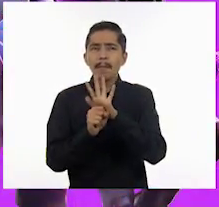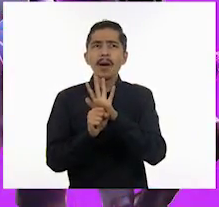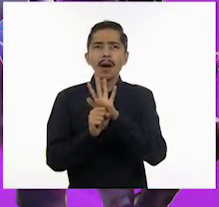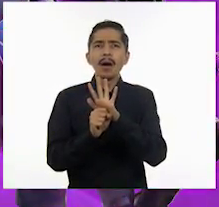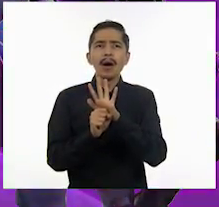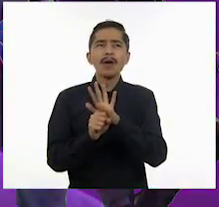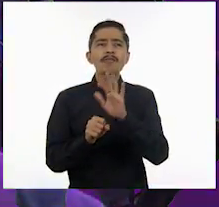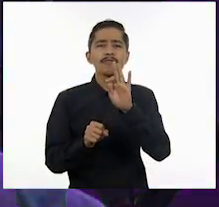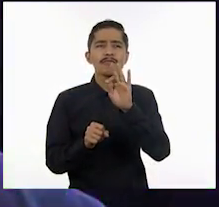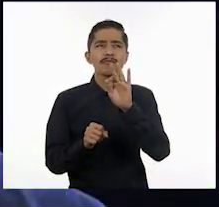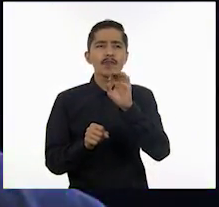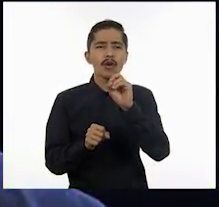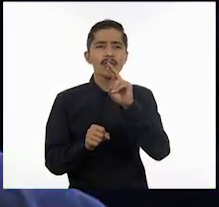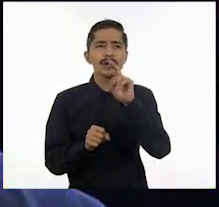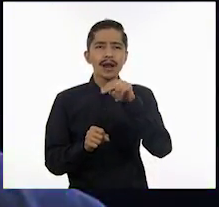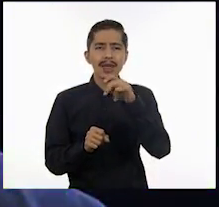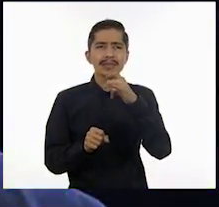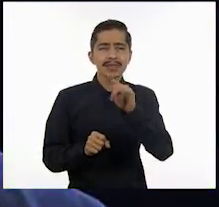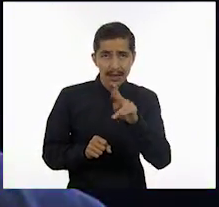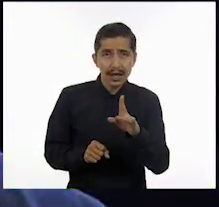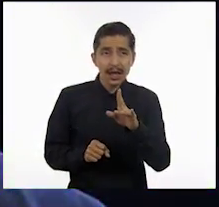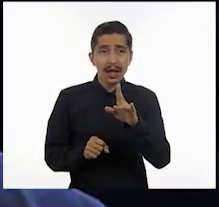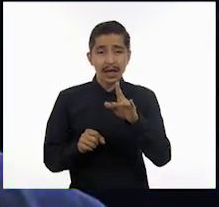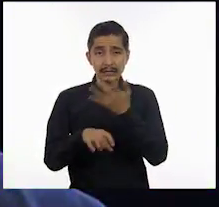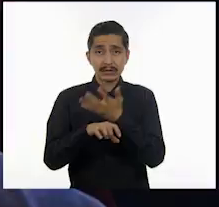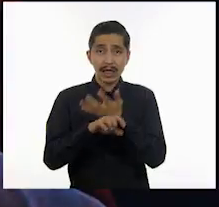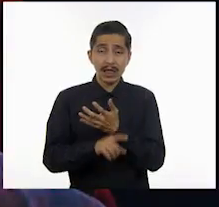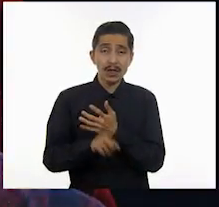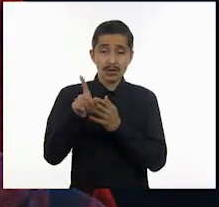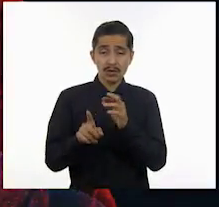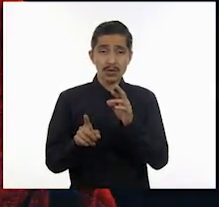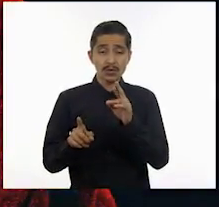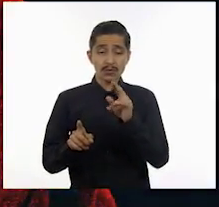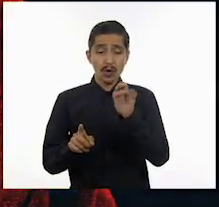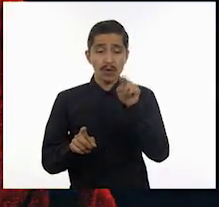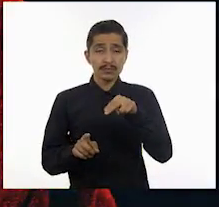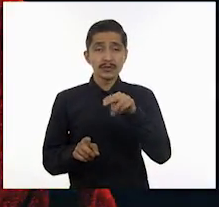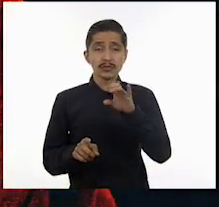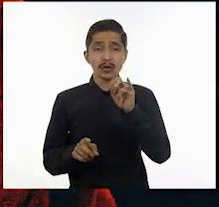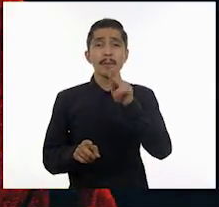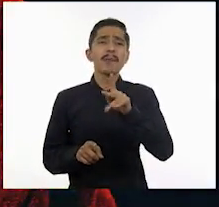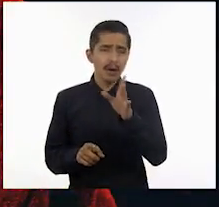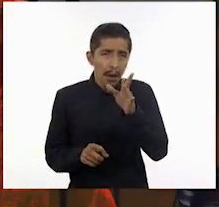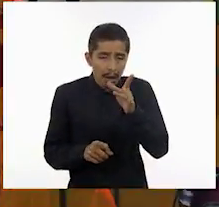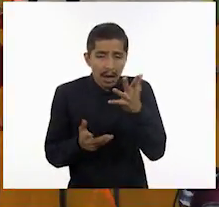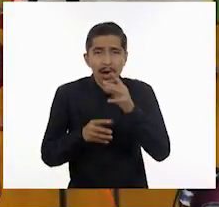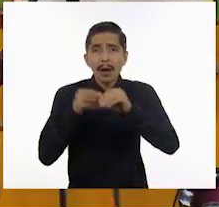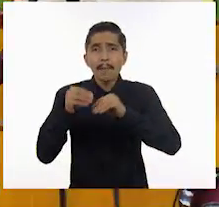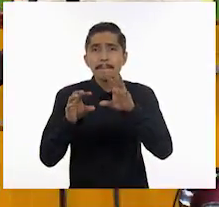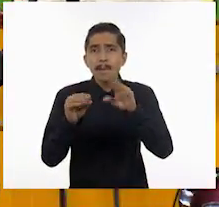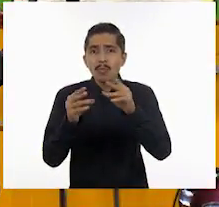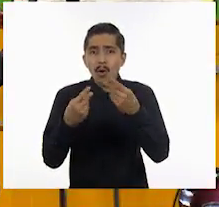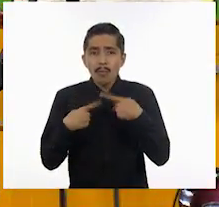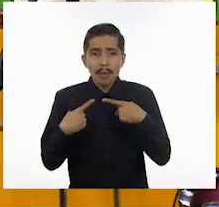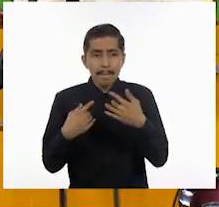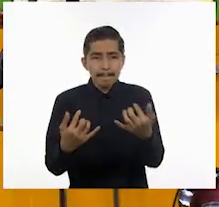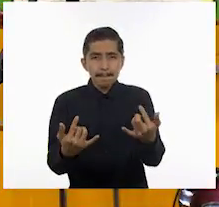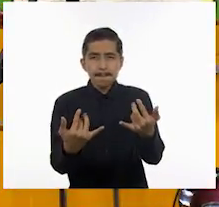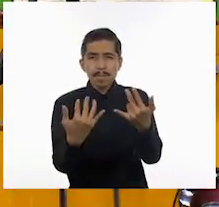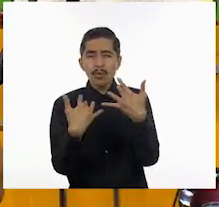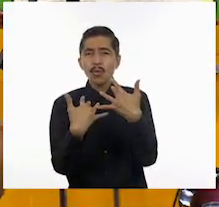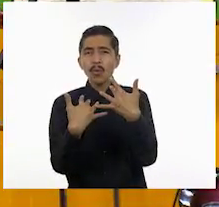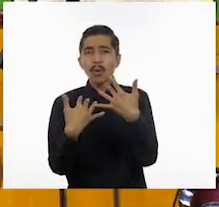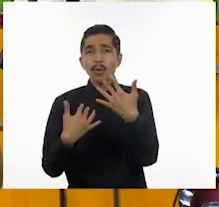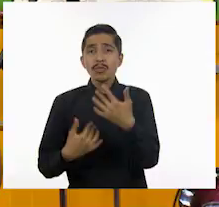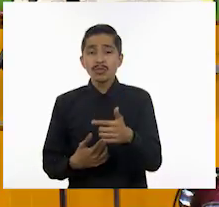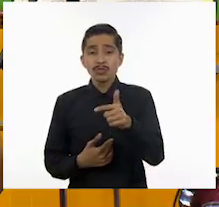como Fortnite? El gran rapero estadounidense Travis Scott rompió los récords de asistencia. El evento alcanzó